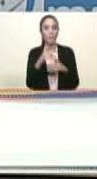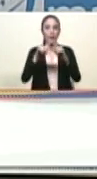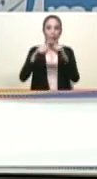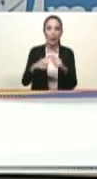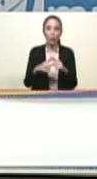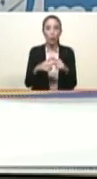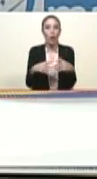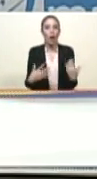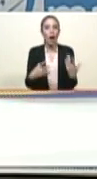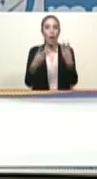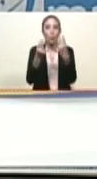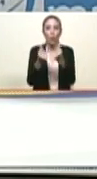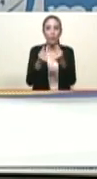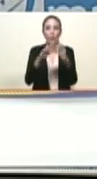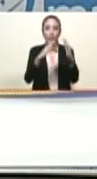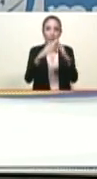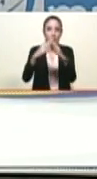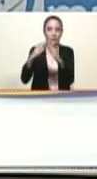cuántas viviendas